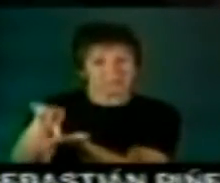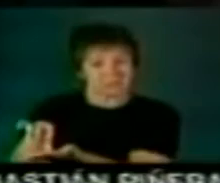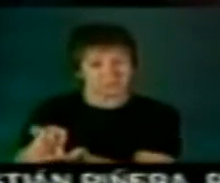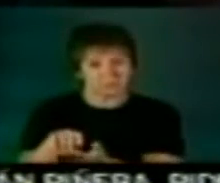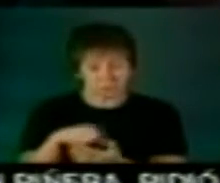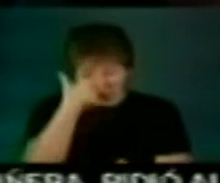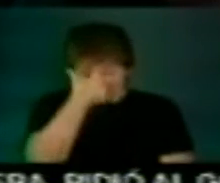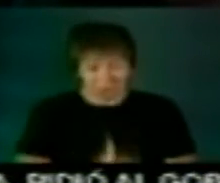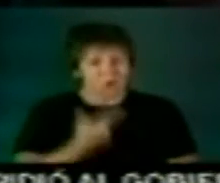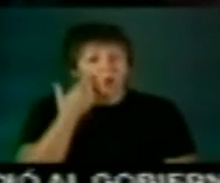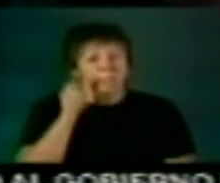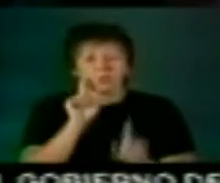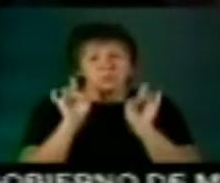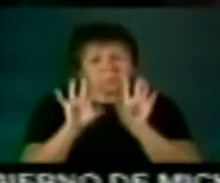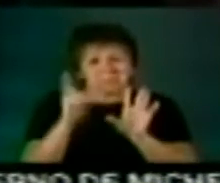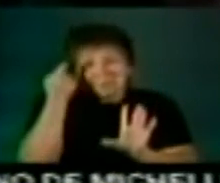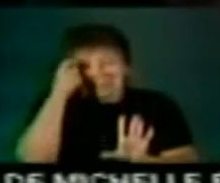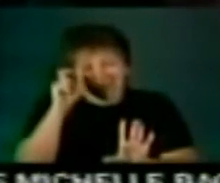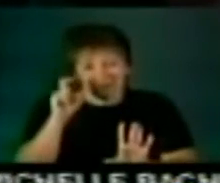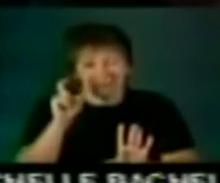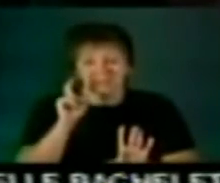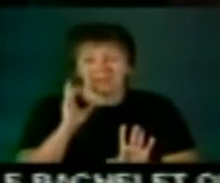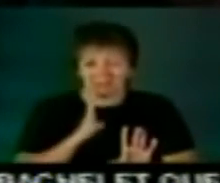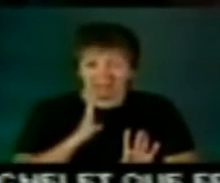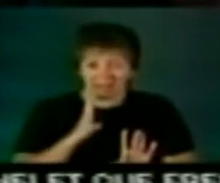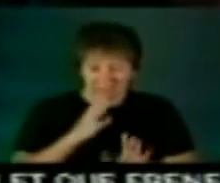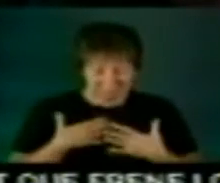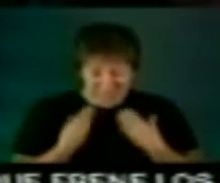ideas, somos sentimientos.